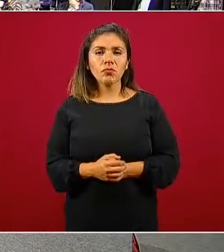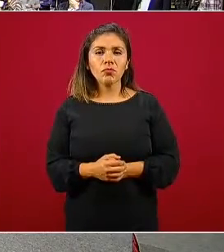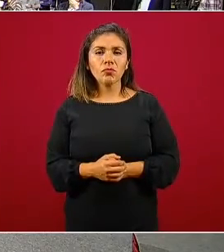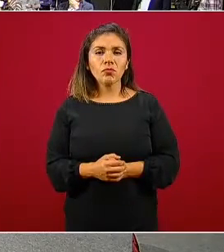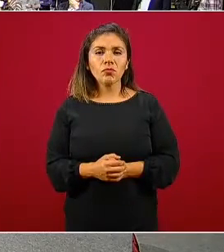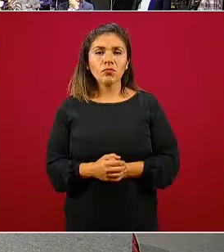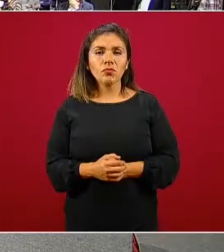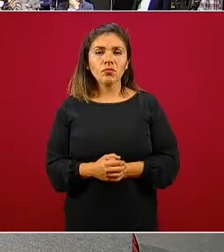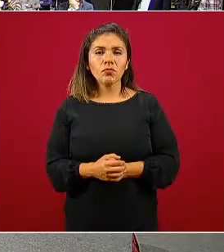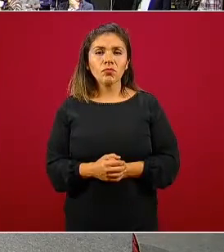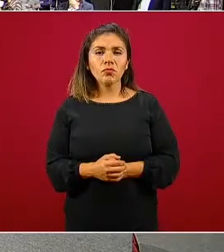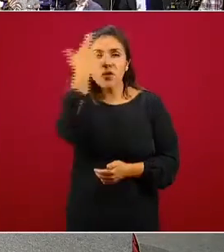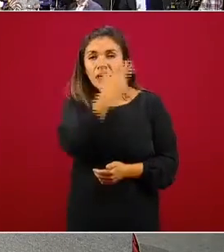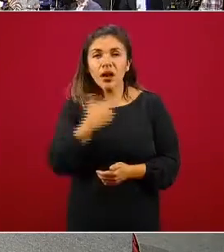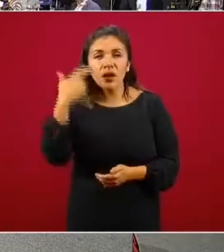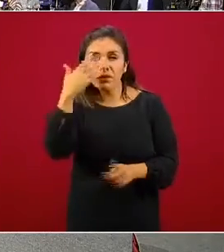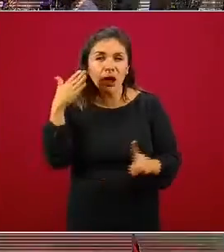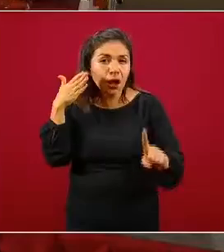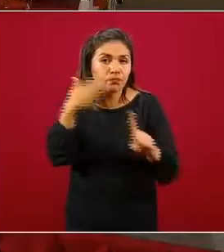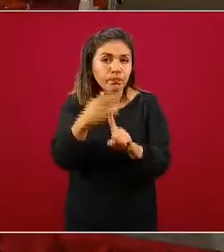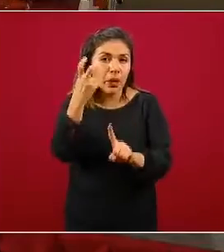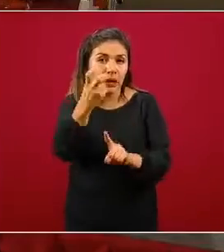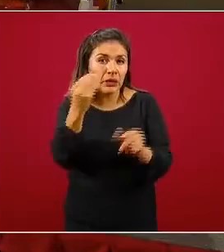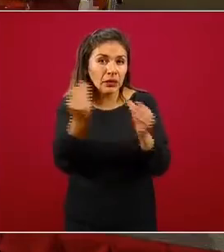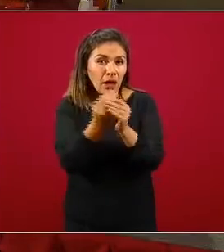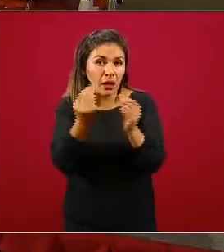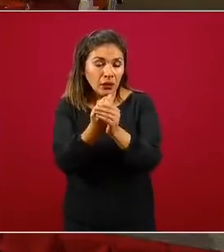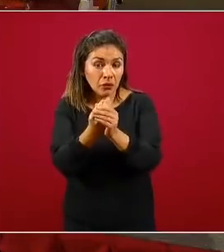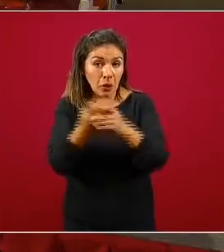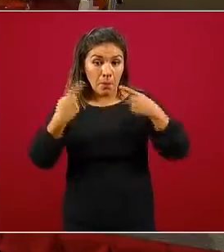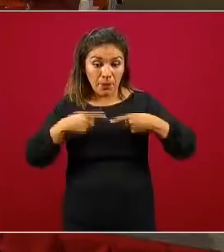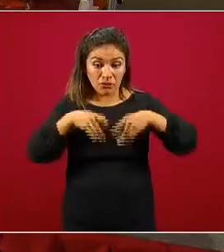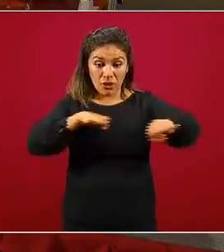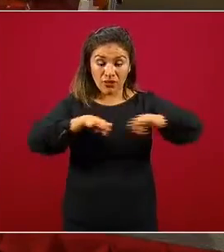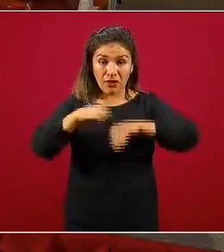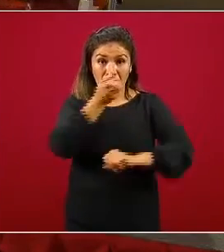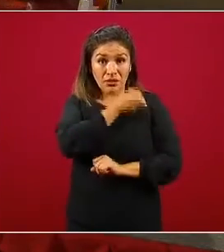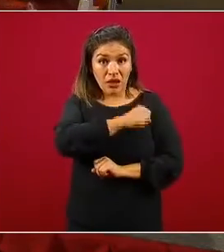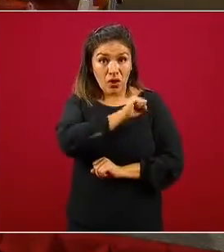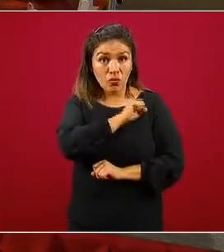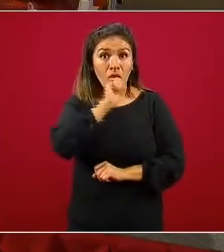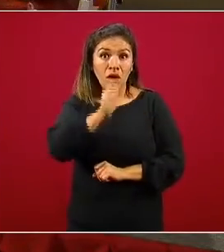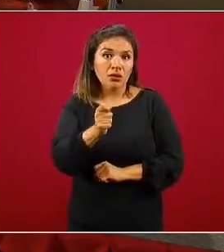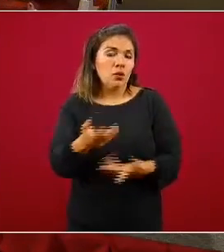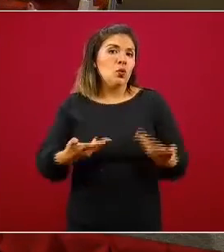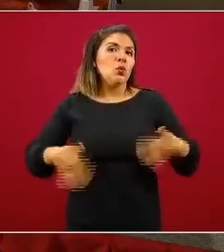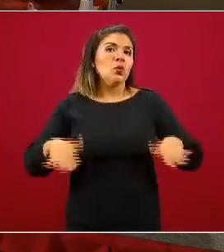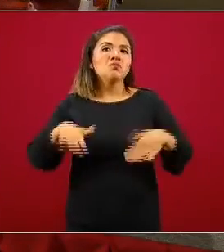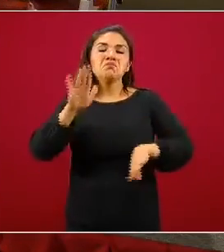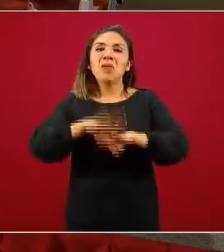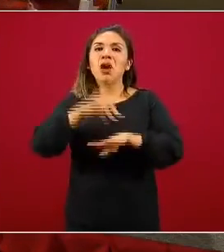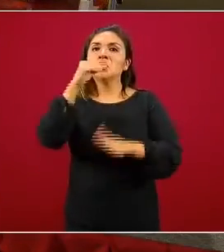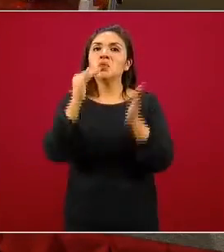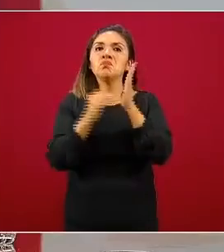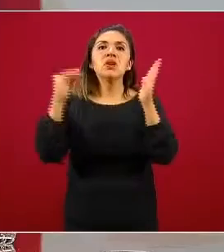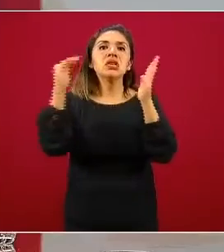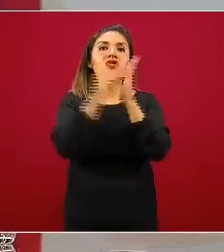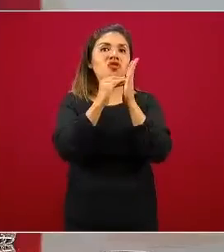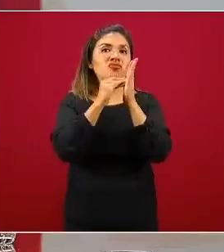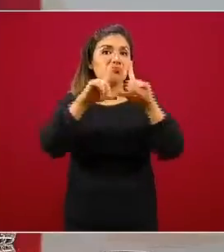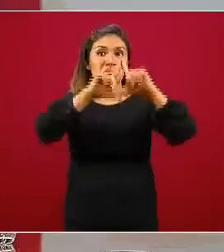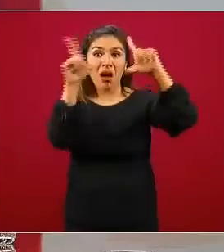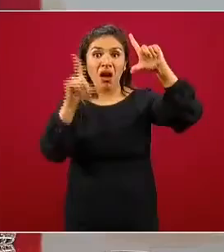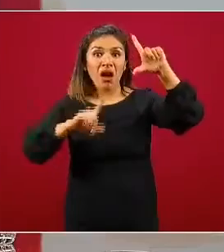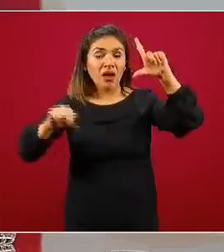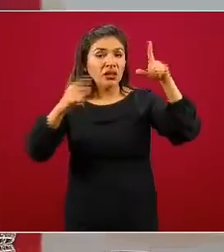habría que revisar el caso específicamente. Trabajadores de la salud son casi 1 millón en todo el